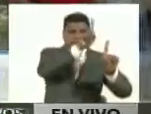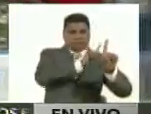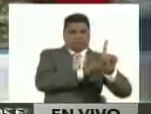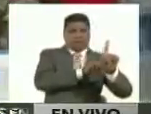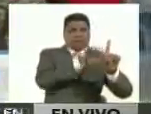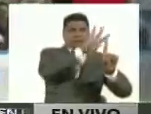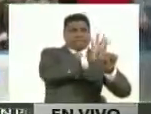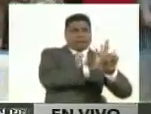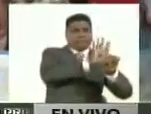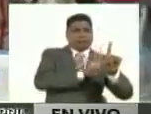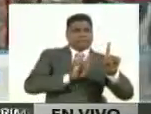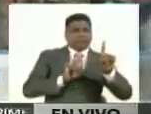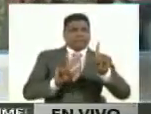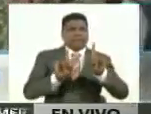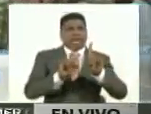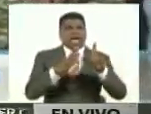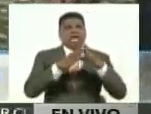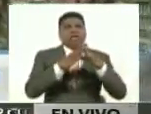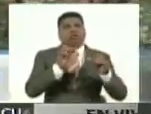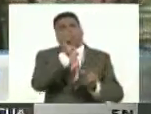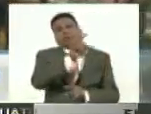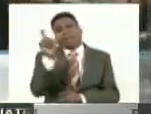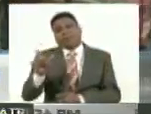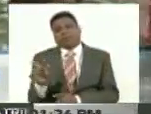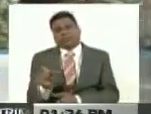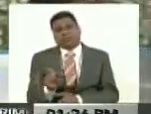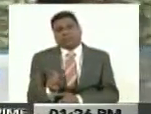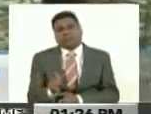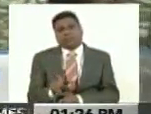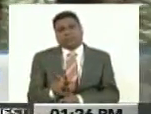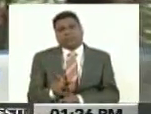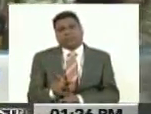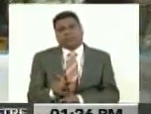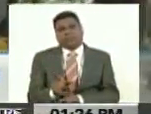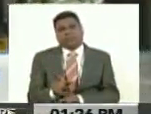graduación. Todos estaban